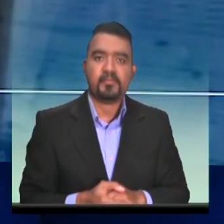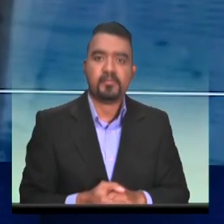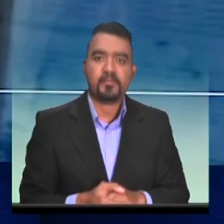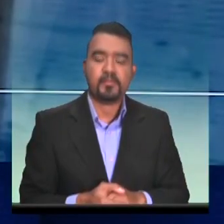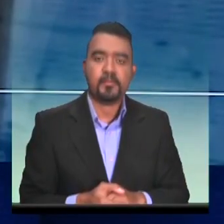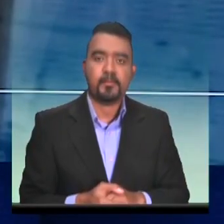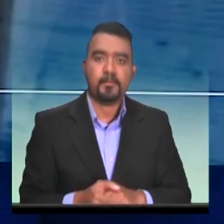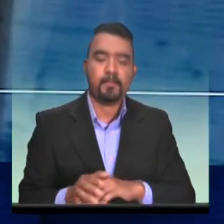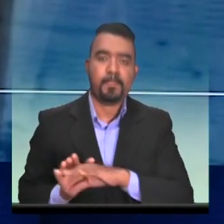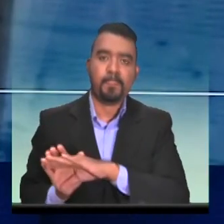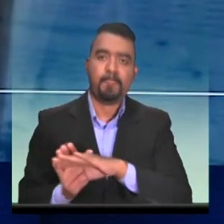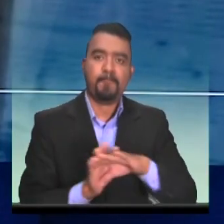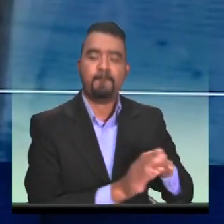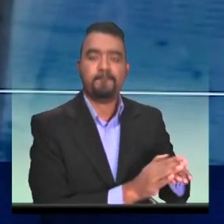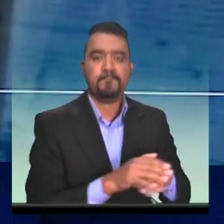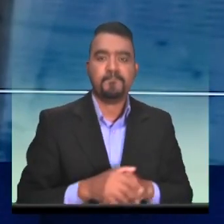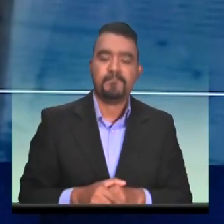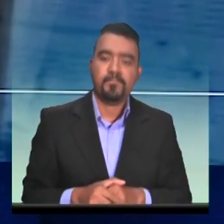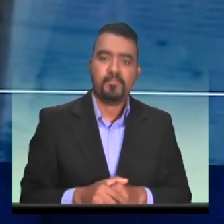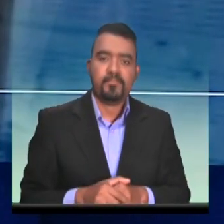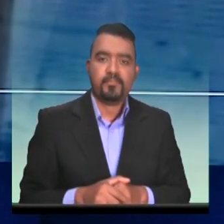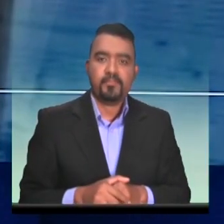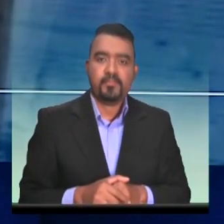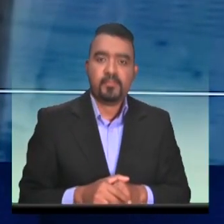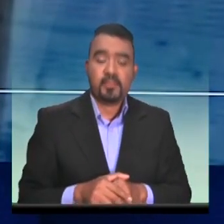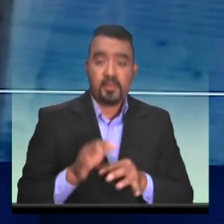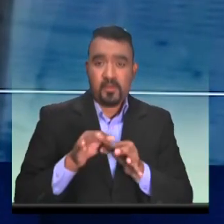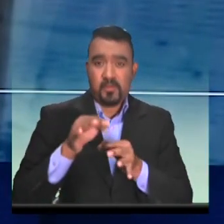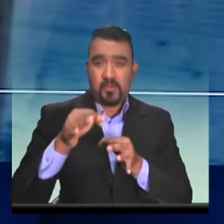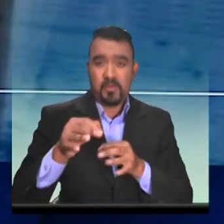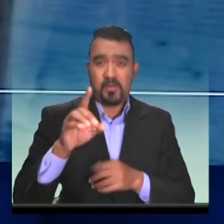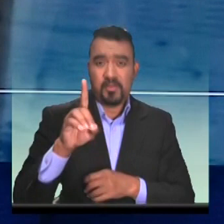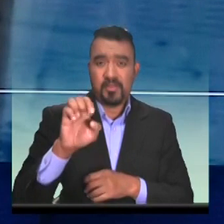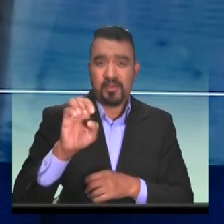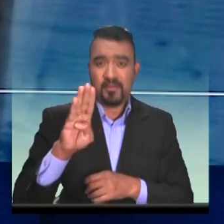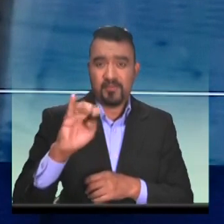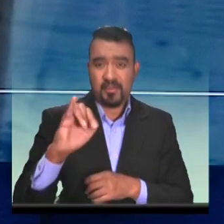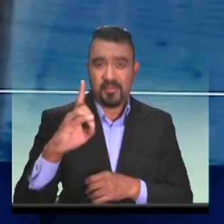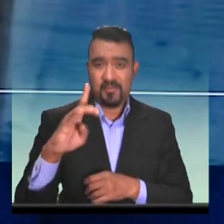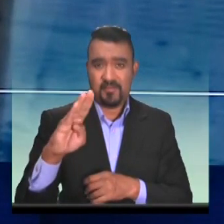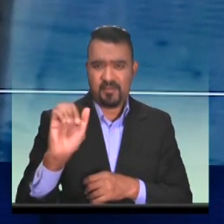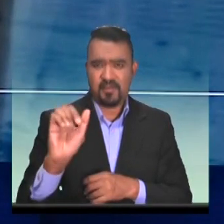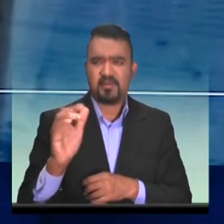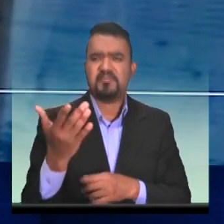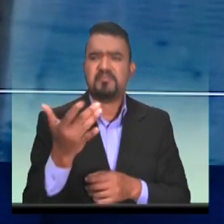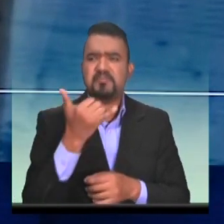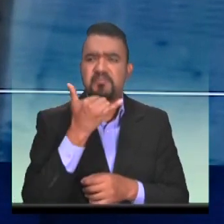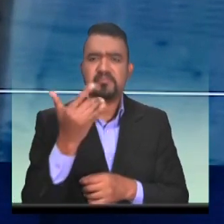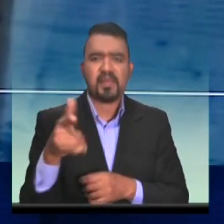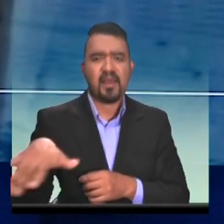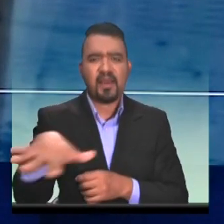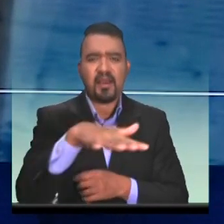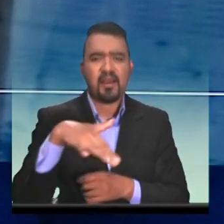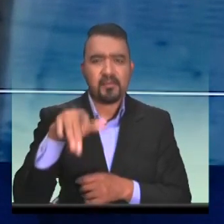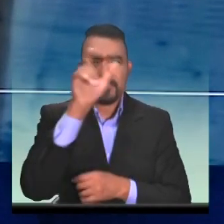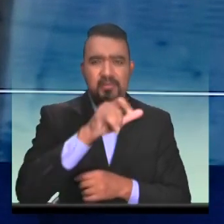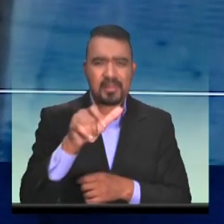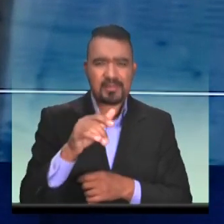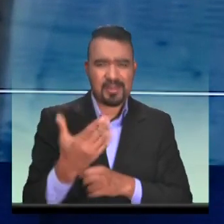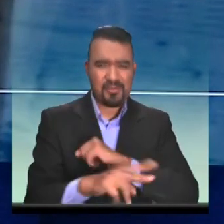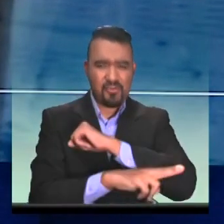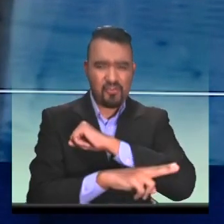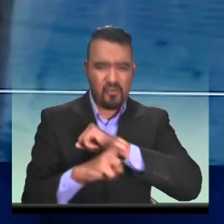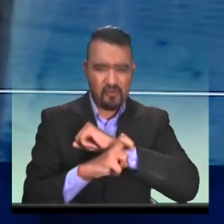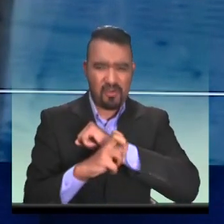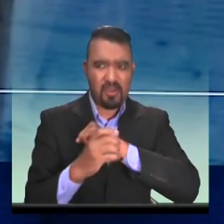Un millonario robo se registró en las últimas horas en el Banco Agrario del municipio de Dabeiba. Delincuentes rompieron un muro e ingresaron a la entidad bancaria y se